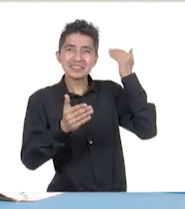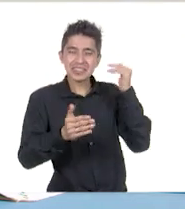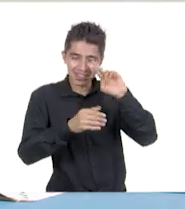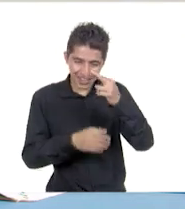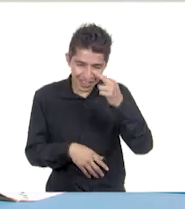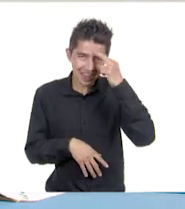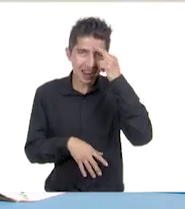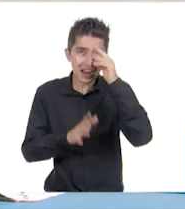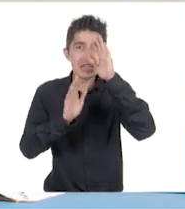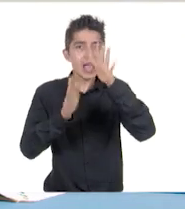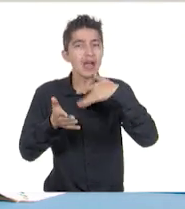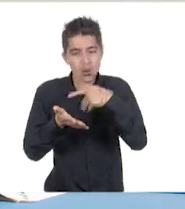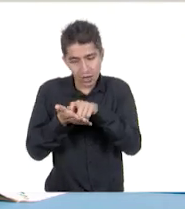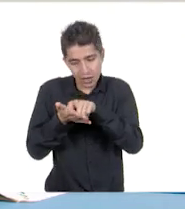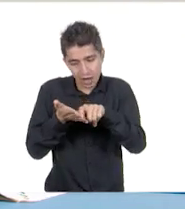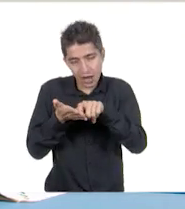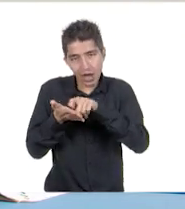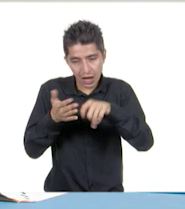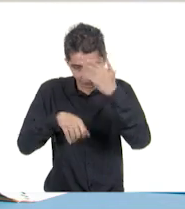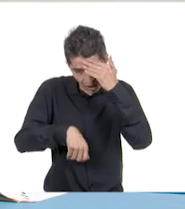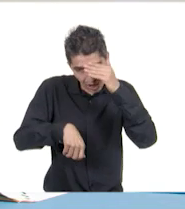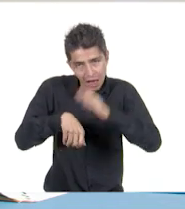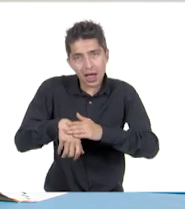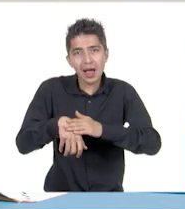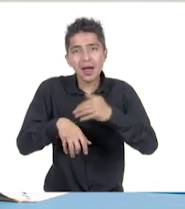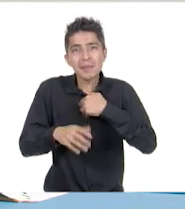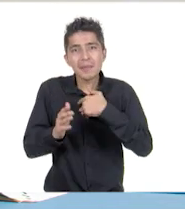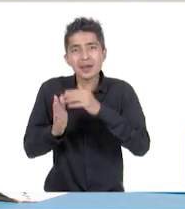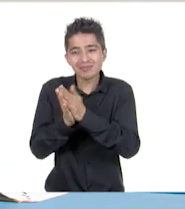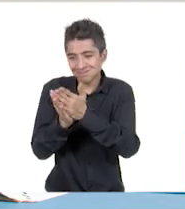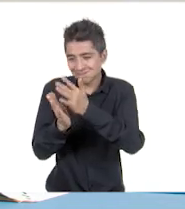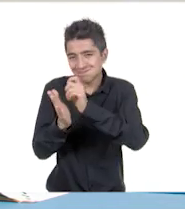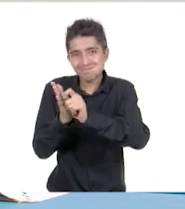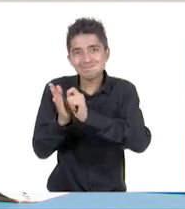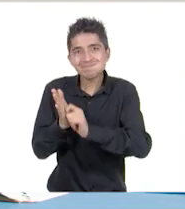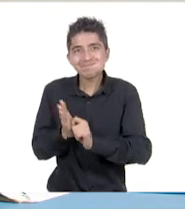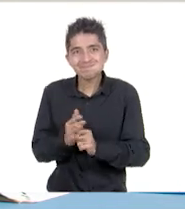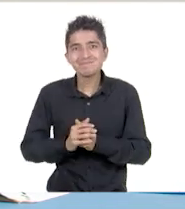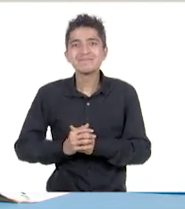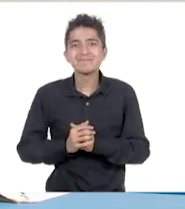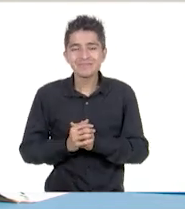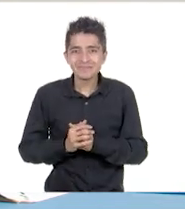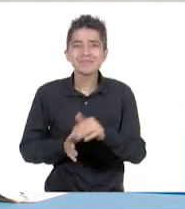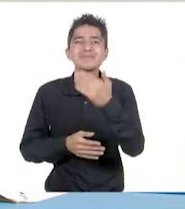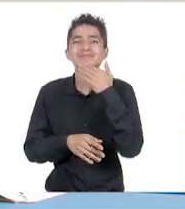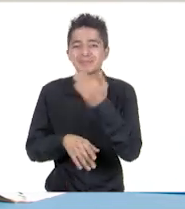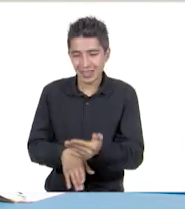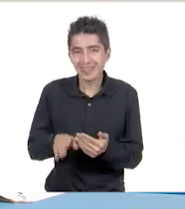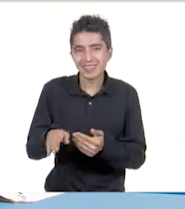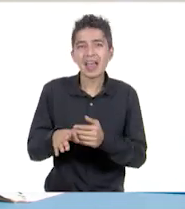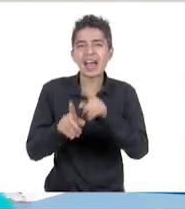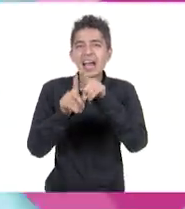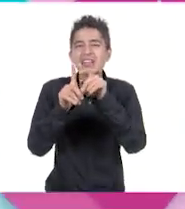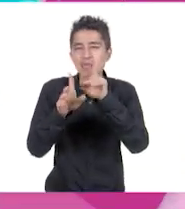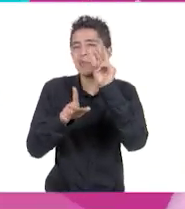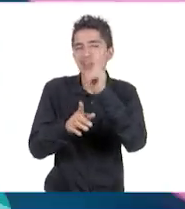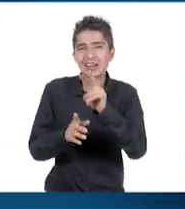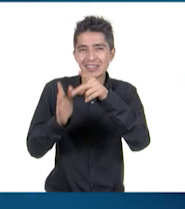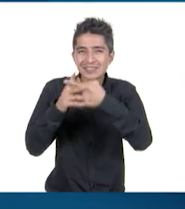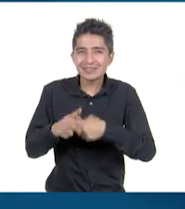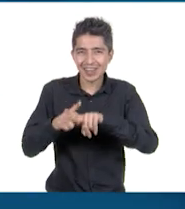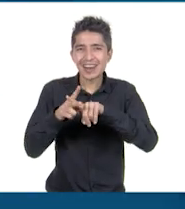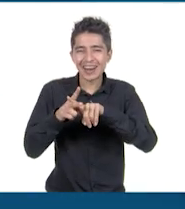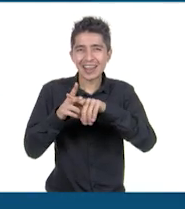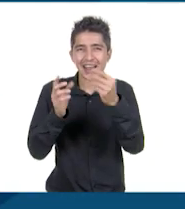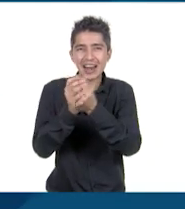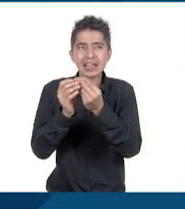tengo subrayado en mis apuntes. Muy bien, Ton. Es momento de retomar la caricatura del inicio de la clase.